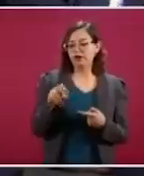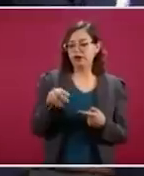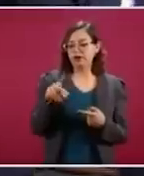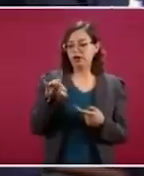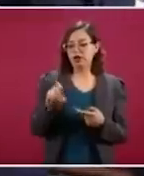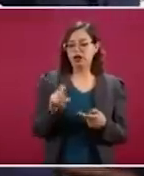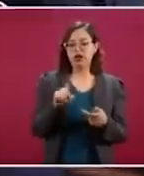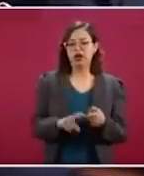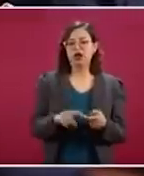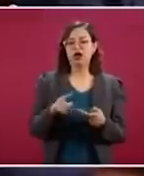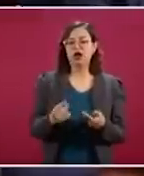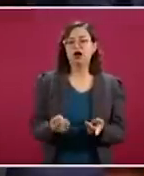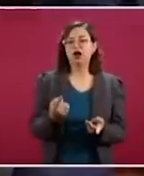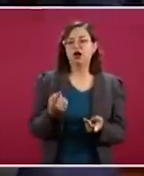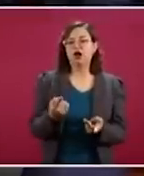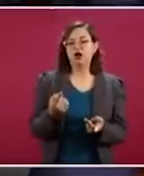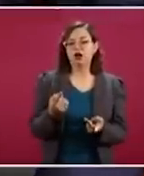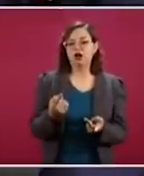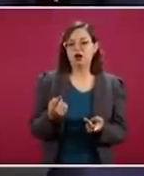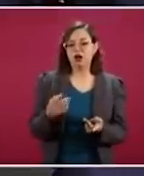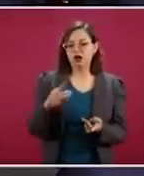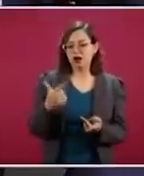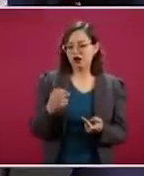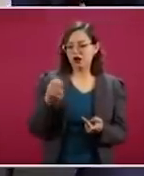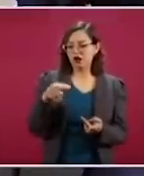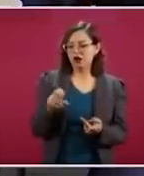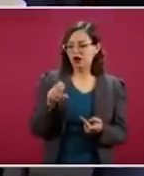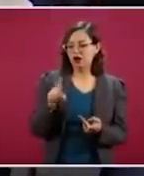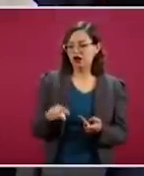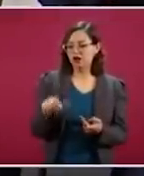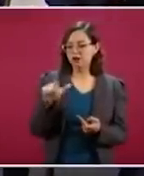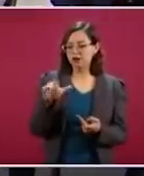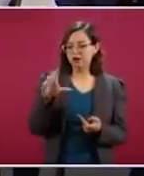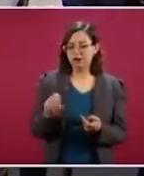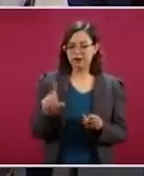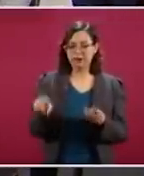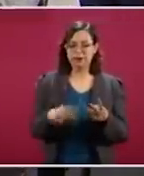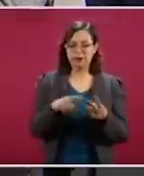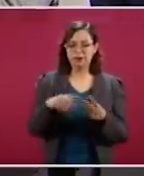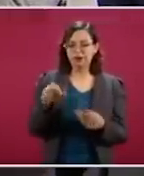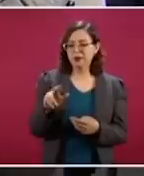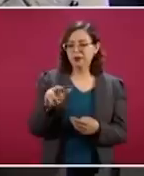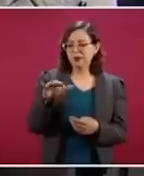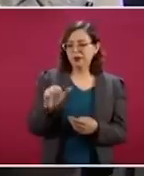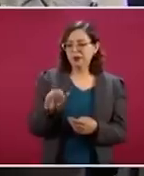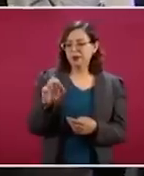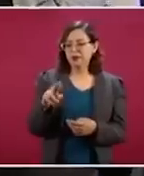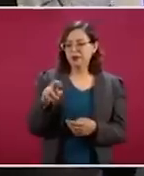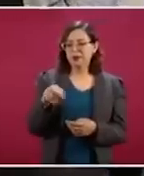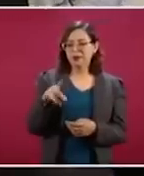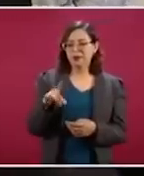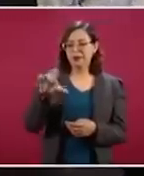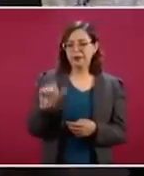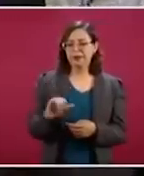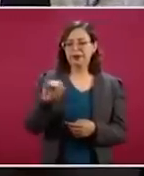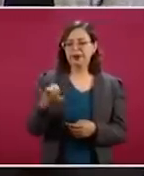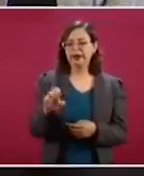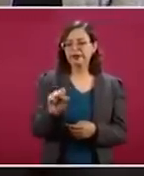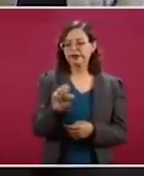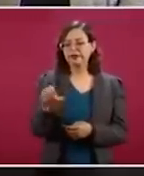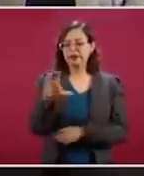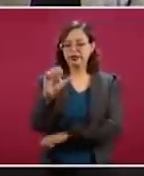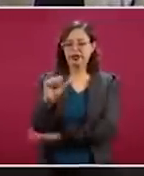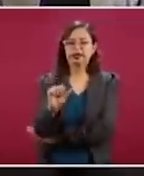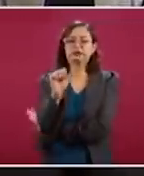está Jaime Chico Pardo, está Gonzalo del Pión, está María Fernanda Garza Merodio, Jessica